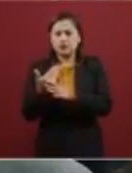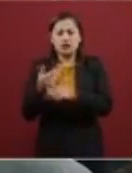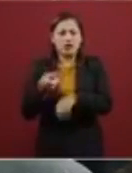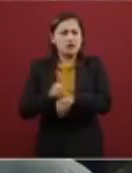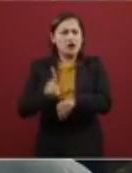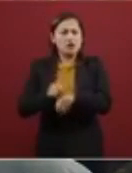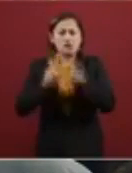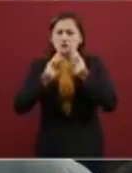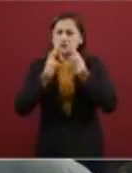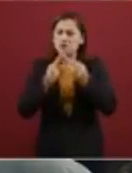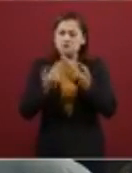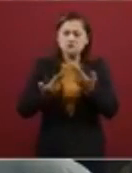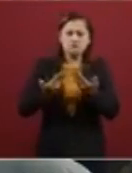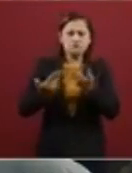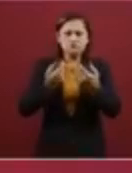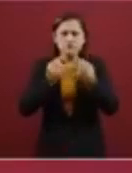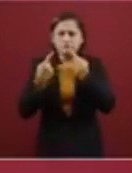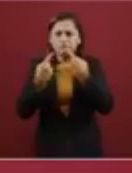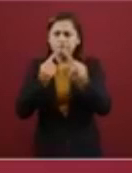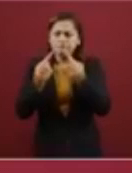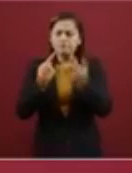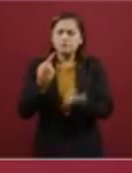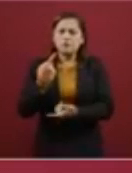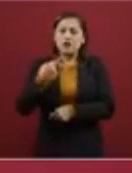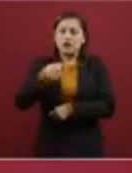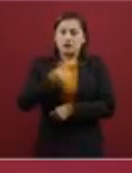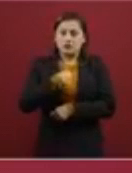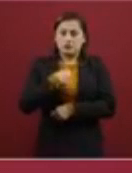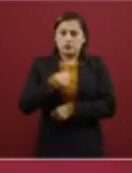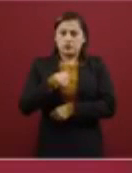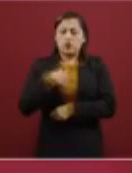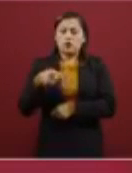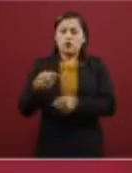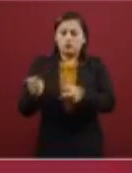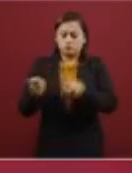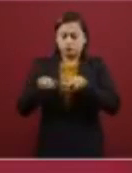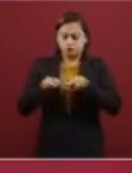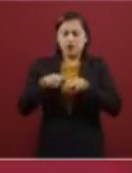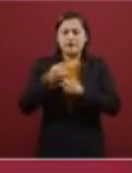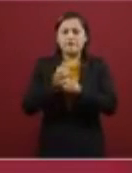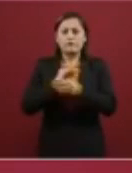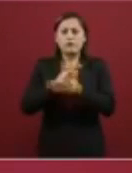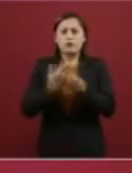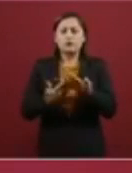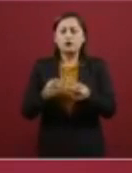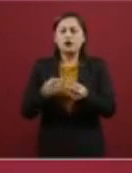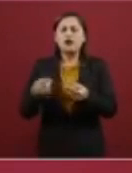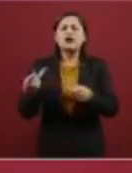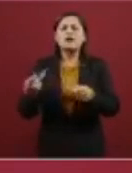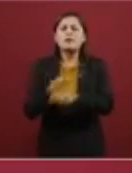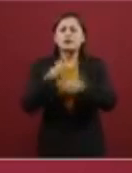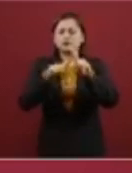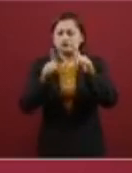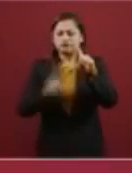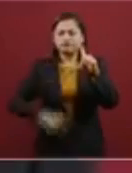yo personalmente recibo el reporte de lo que sucede en todo